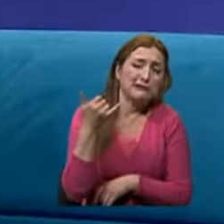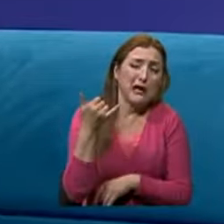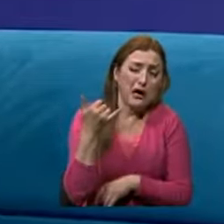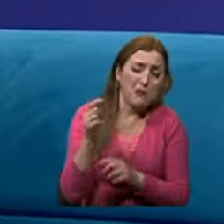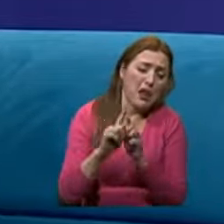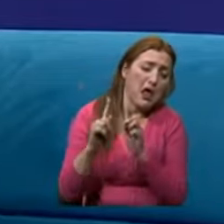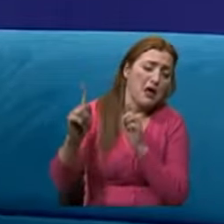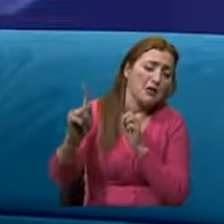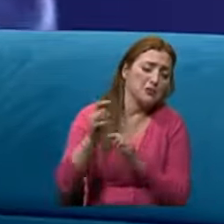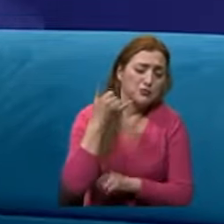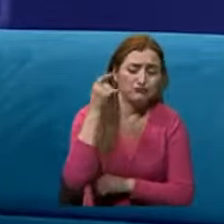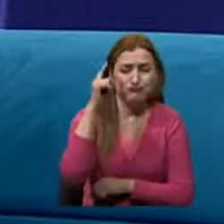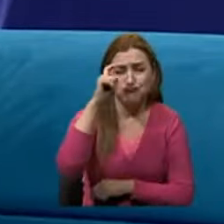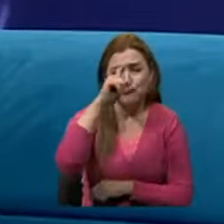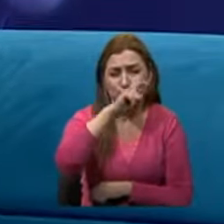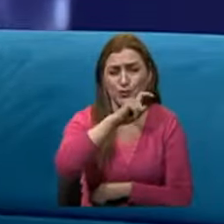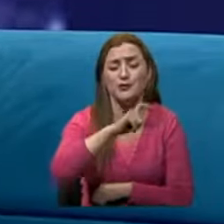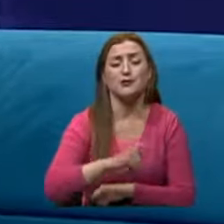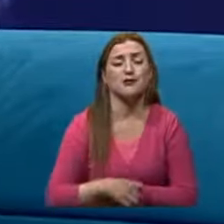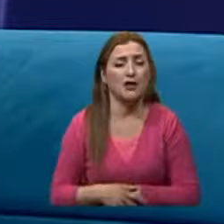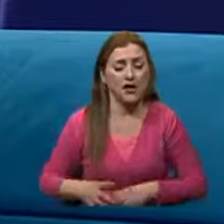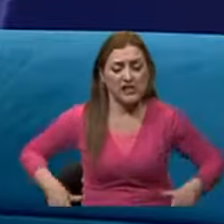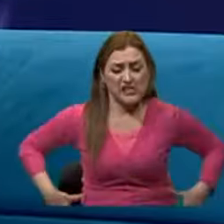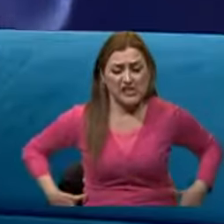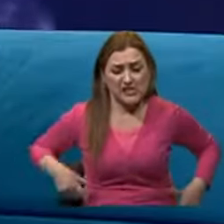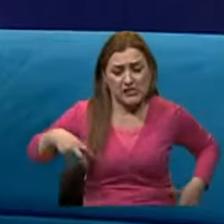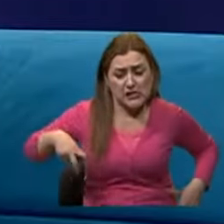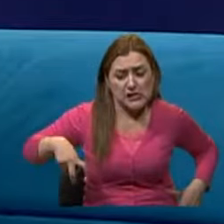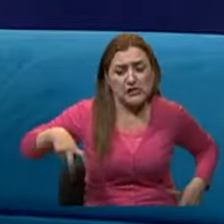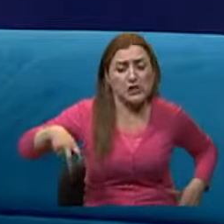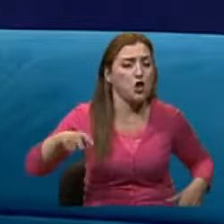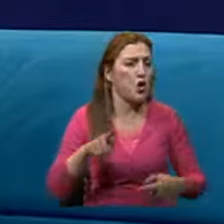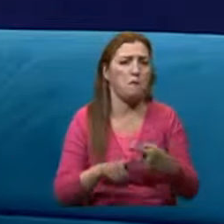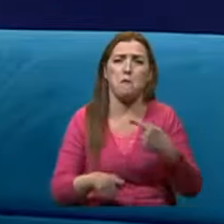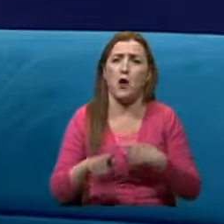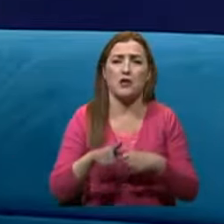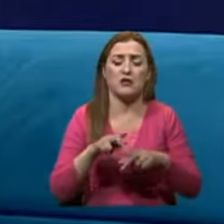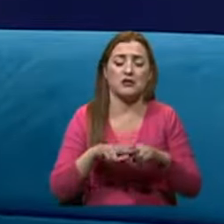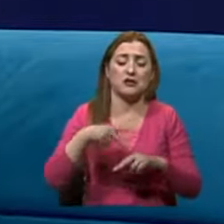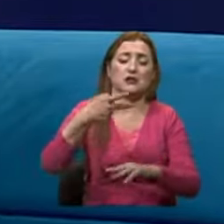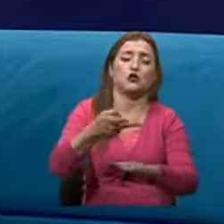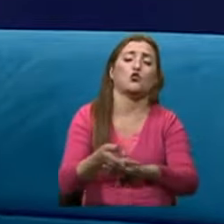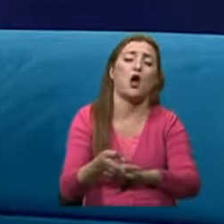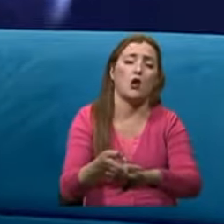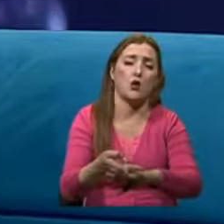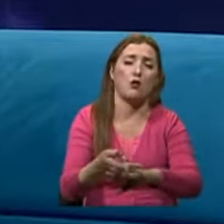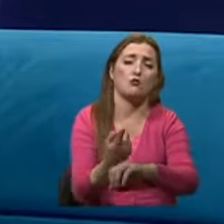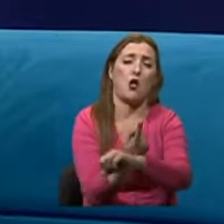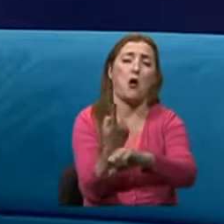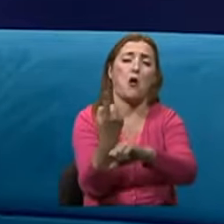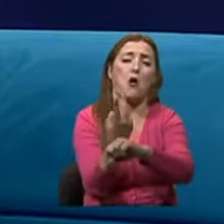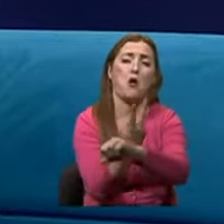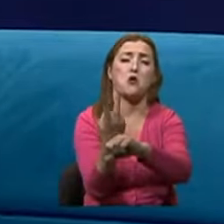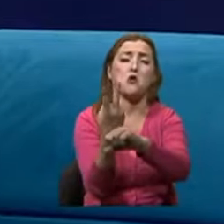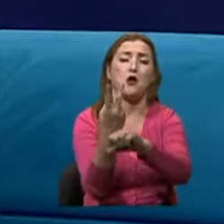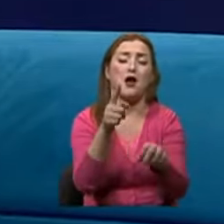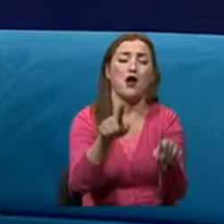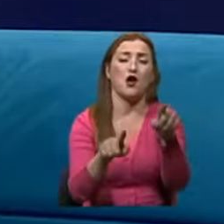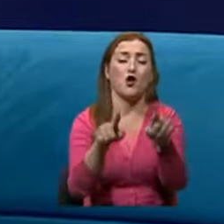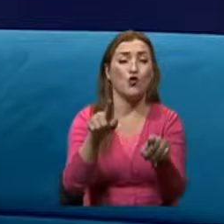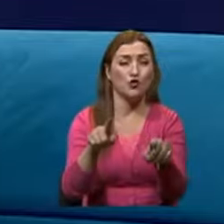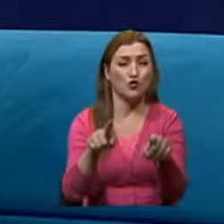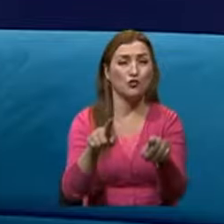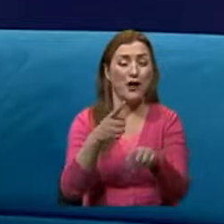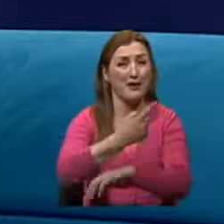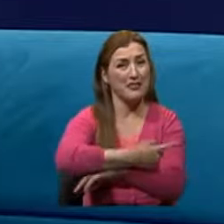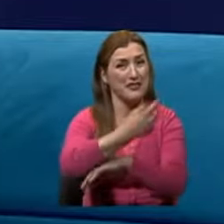lejos. Es difícil, obviamente, cuando se fracturan la cadera trasladarse. Pueden estar en el suelo horas. Incluso algunos pacientes han llegado a